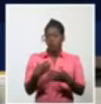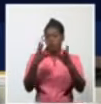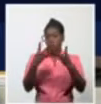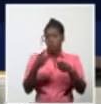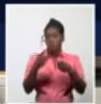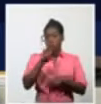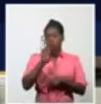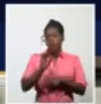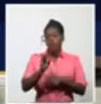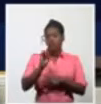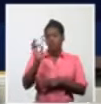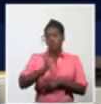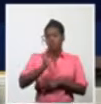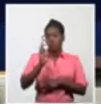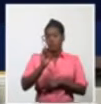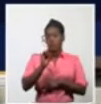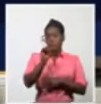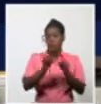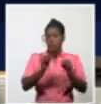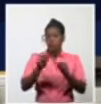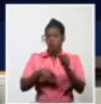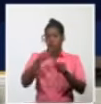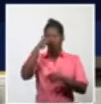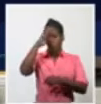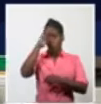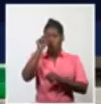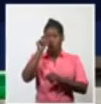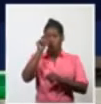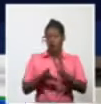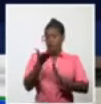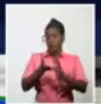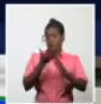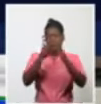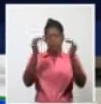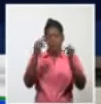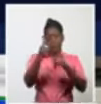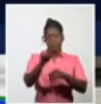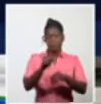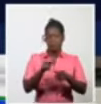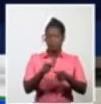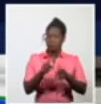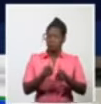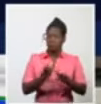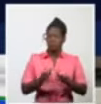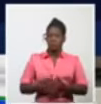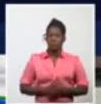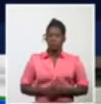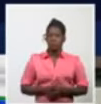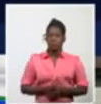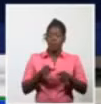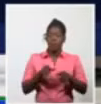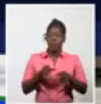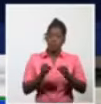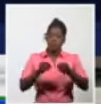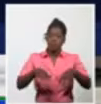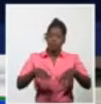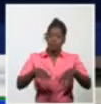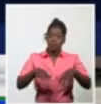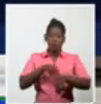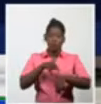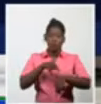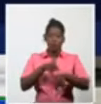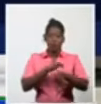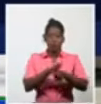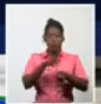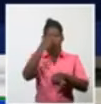de pacientes de altas en estos momentos. Esa es la situación en relación con nuestro país.